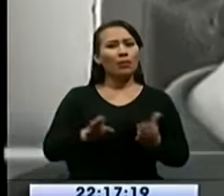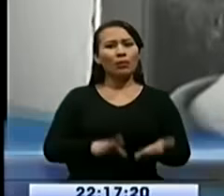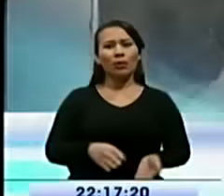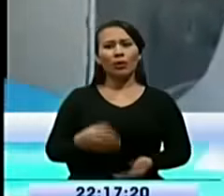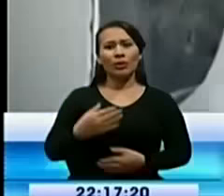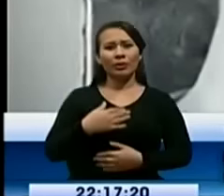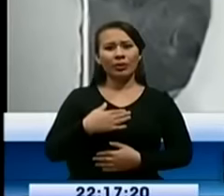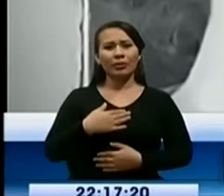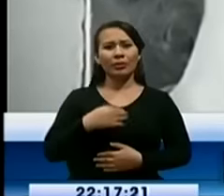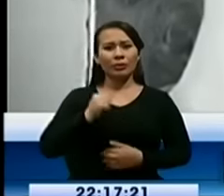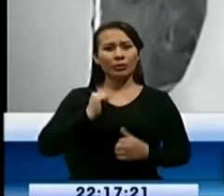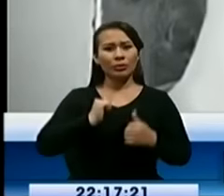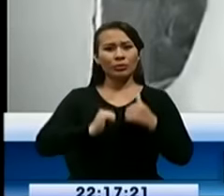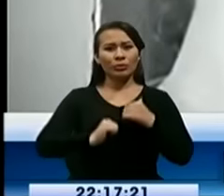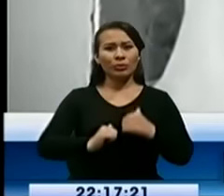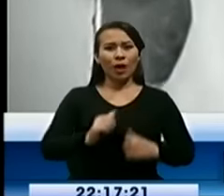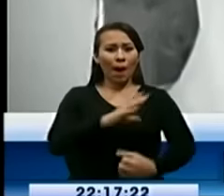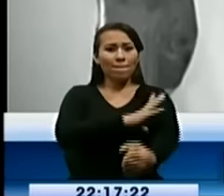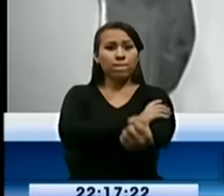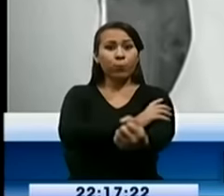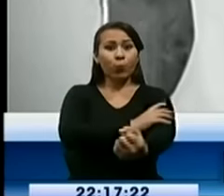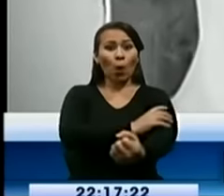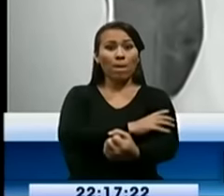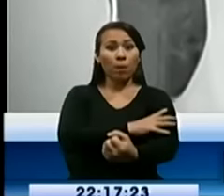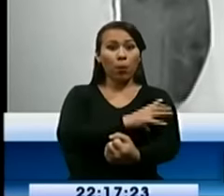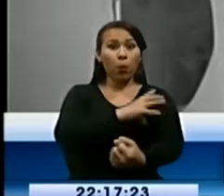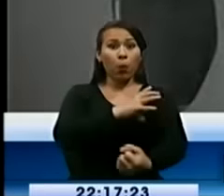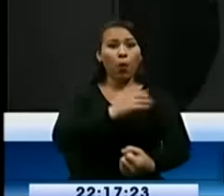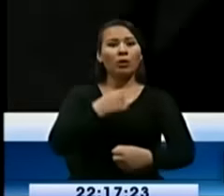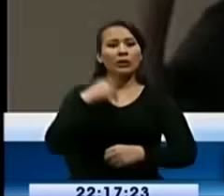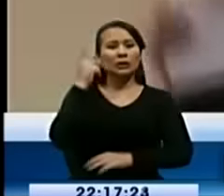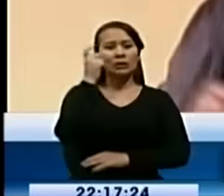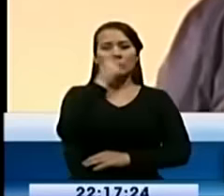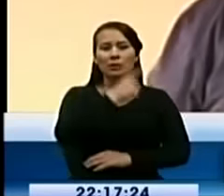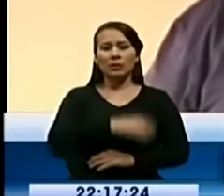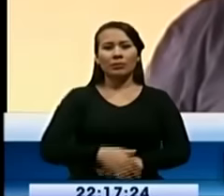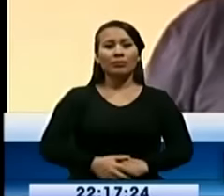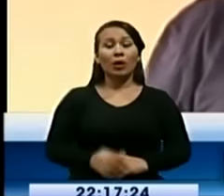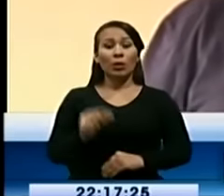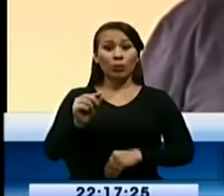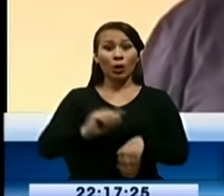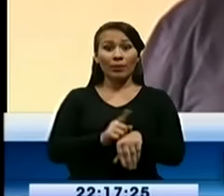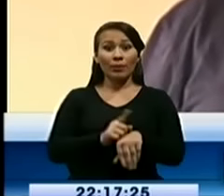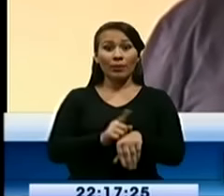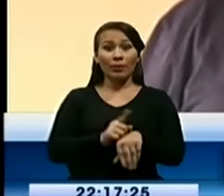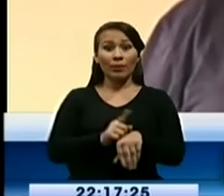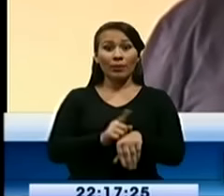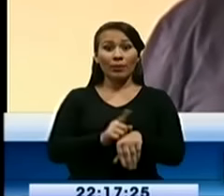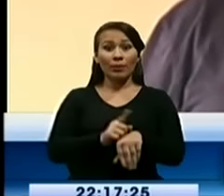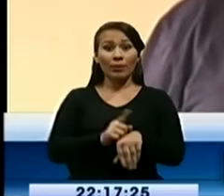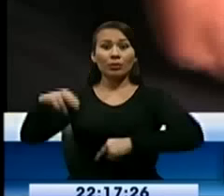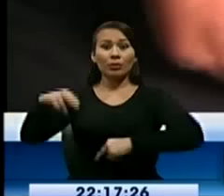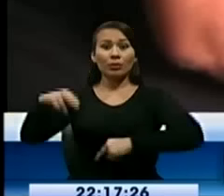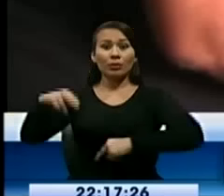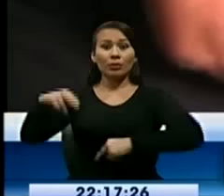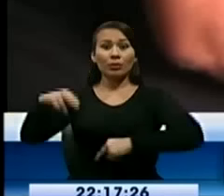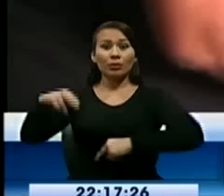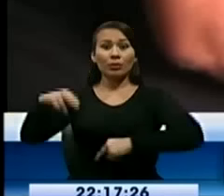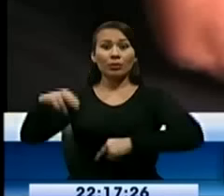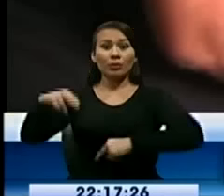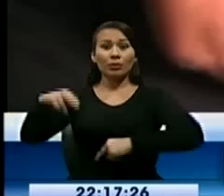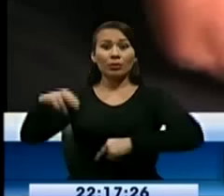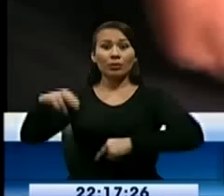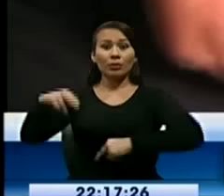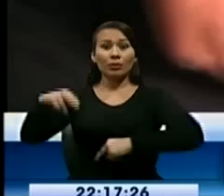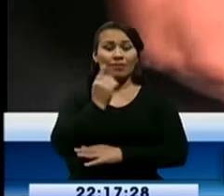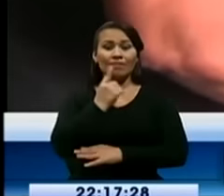mí, como yo sufro de la presión, me mintieron, ajá. A pocos metros de la vivienda en construcción, la madre del occiso